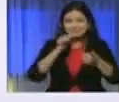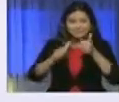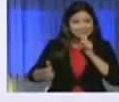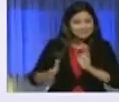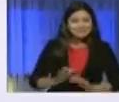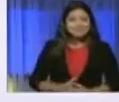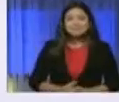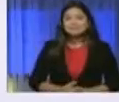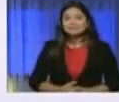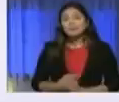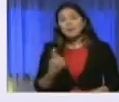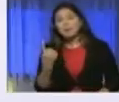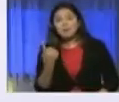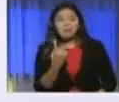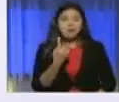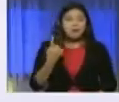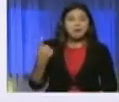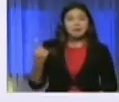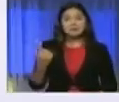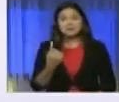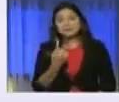La banda está borracha.